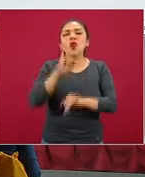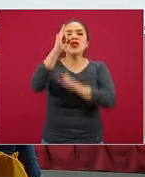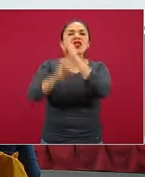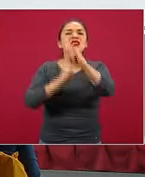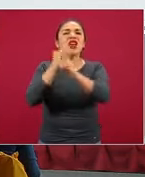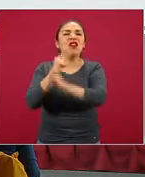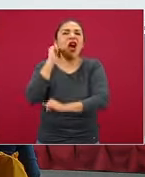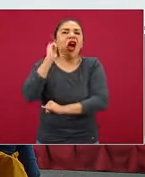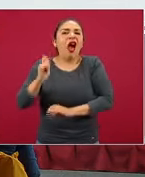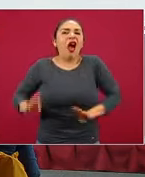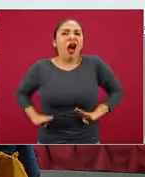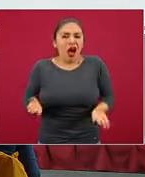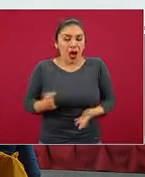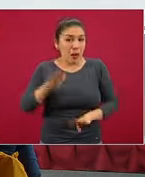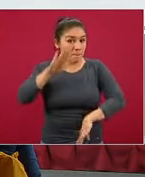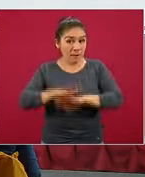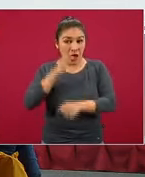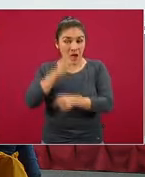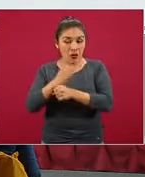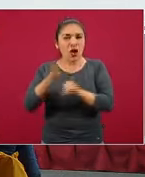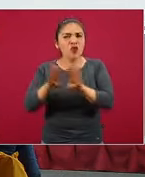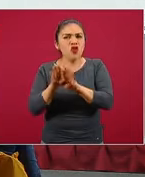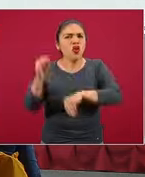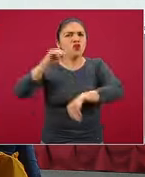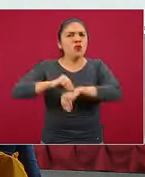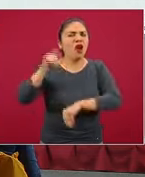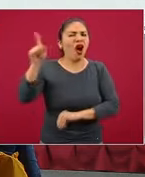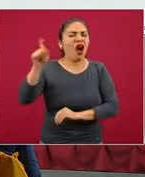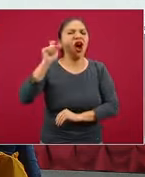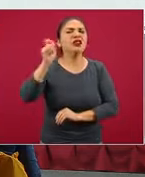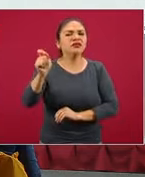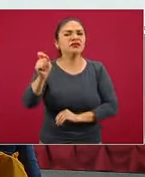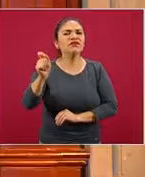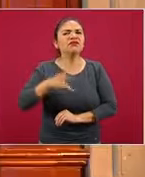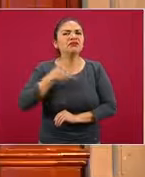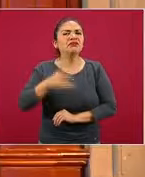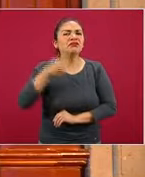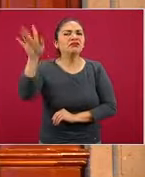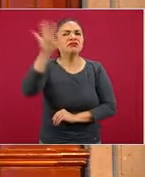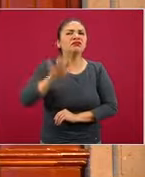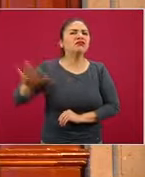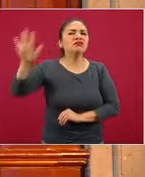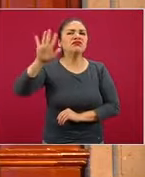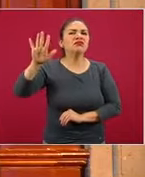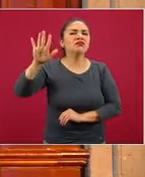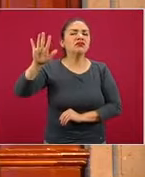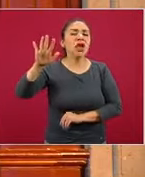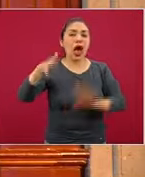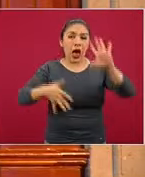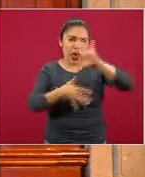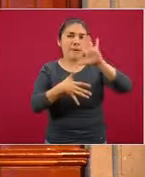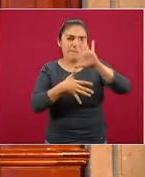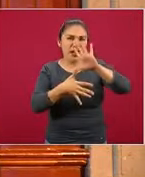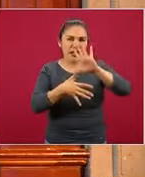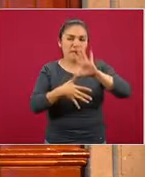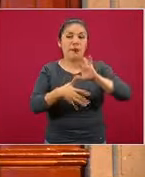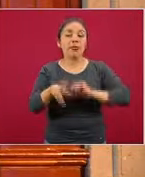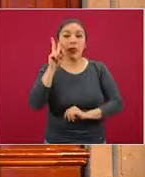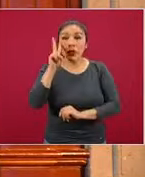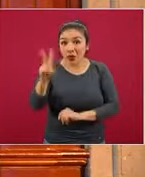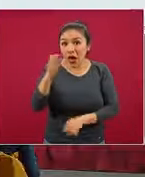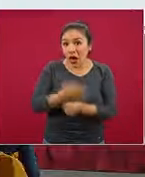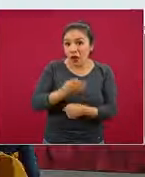internacional, específicamente el comportamiento que estamos teniendo en el continente americano. Como podemos